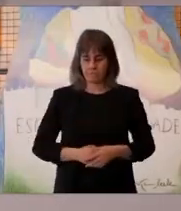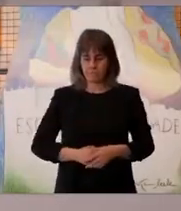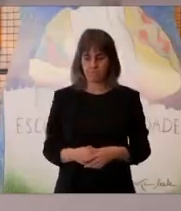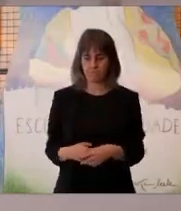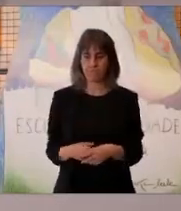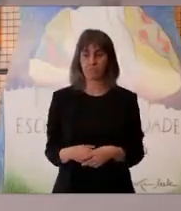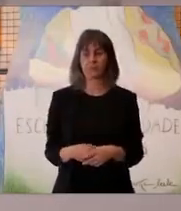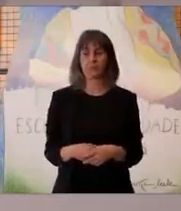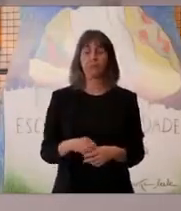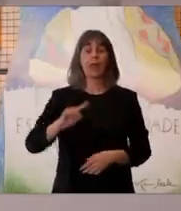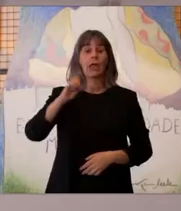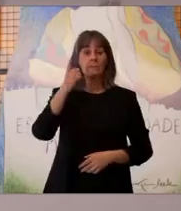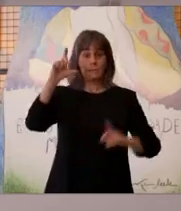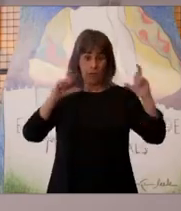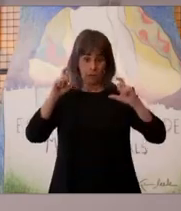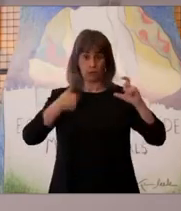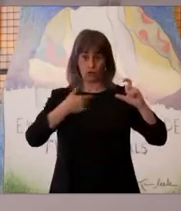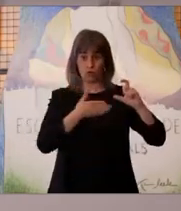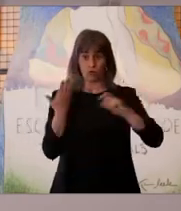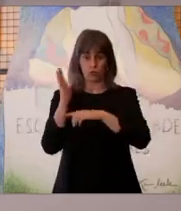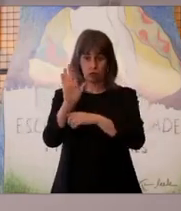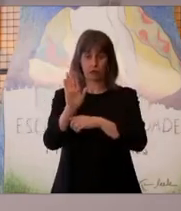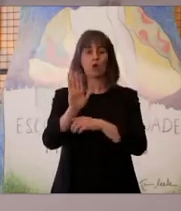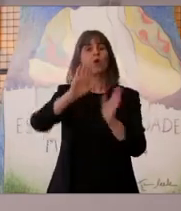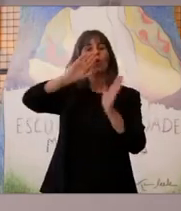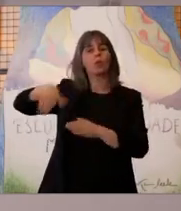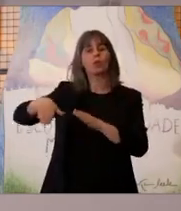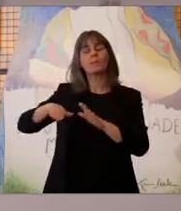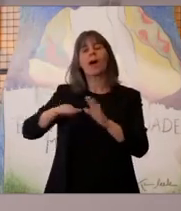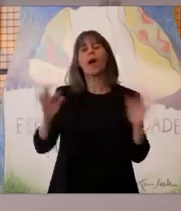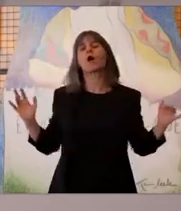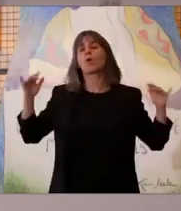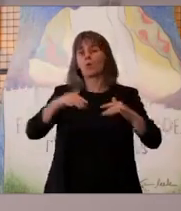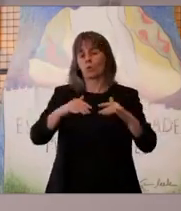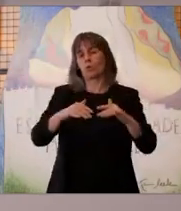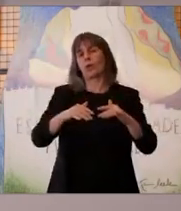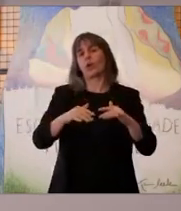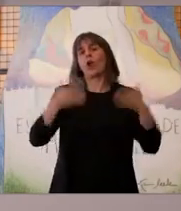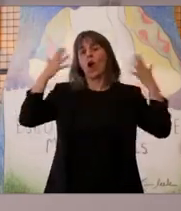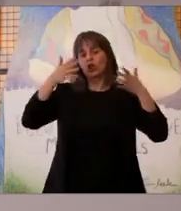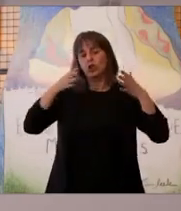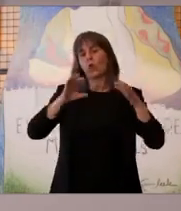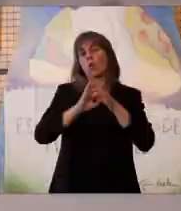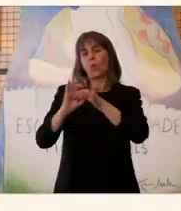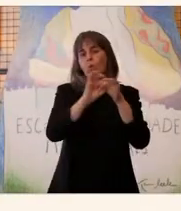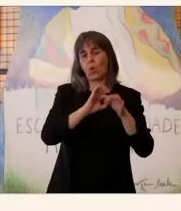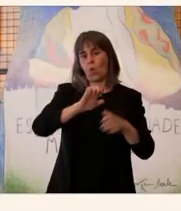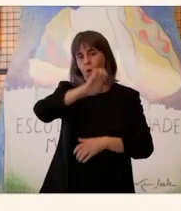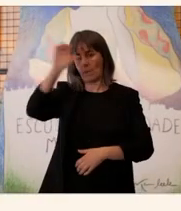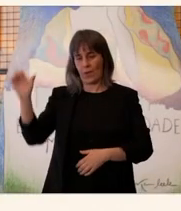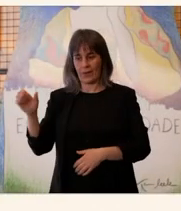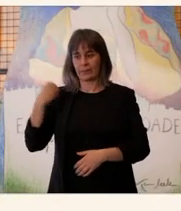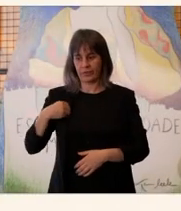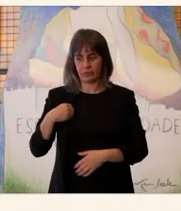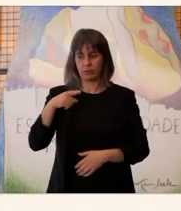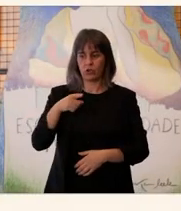aquí Bueno la primera foto que comparto con vosotros es la de la última Cumbre del Consejo de la Unión Europea en tirana el